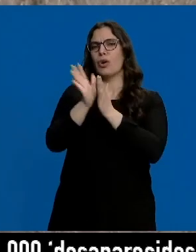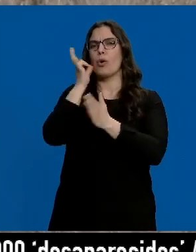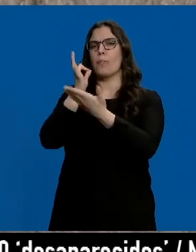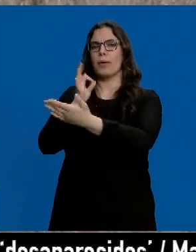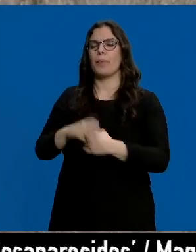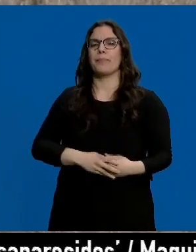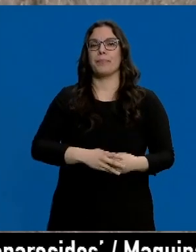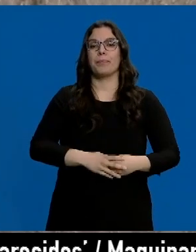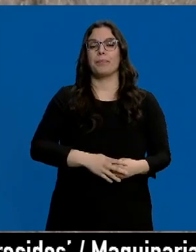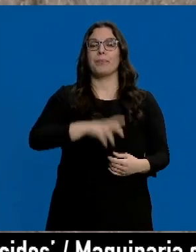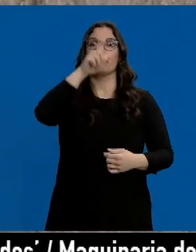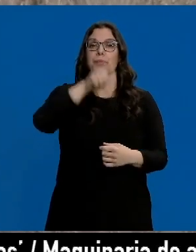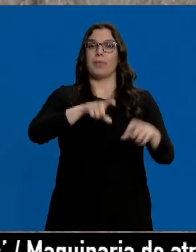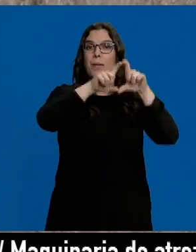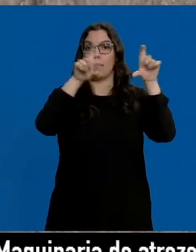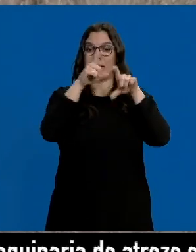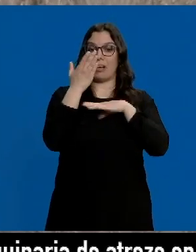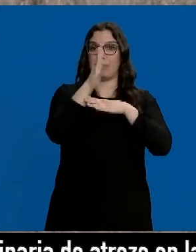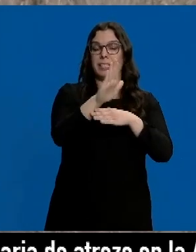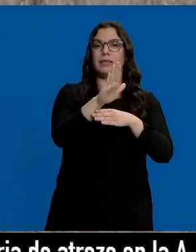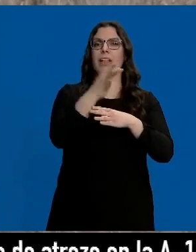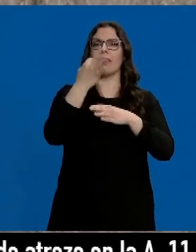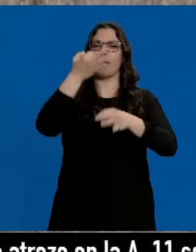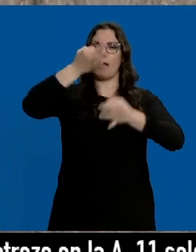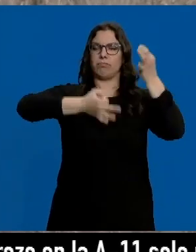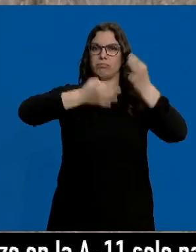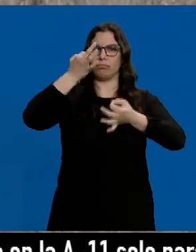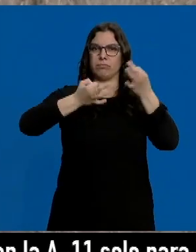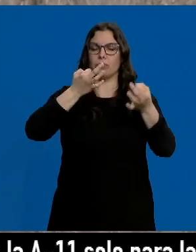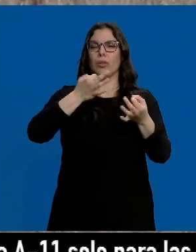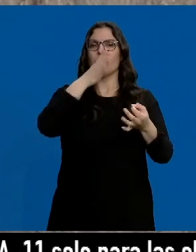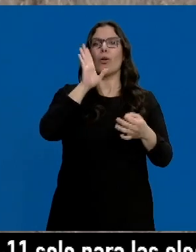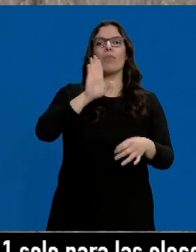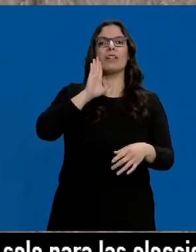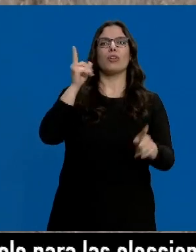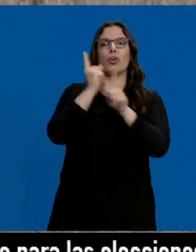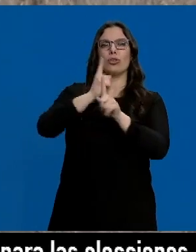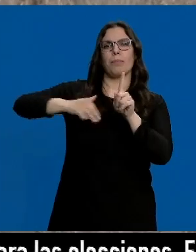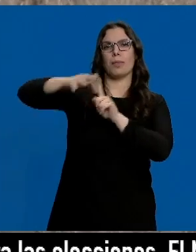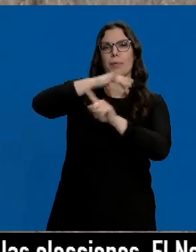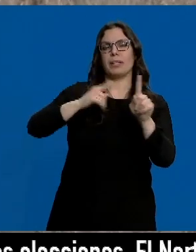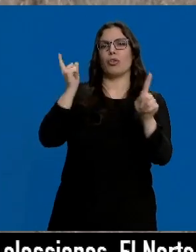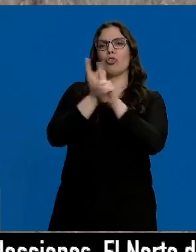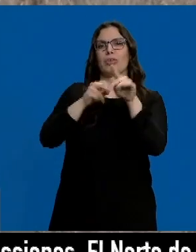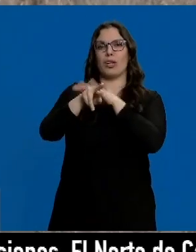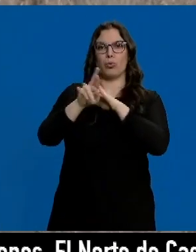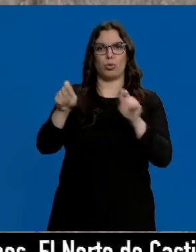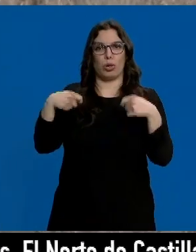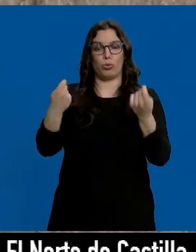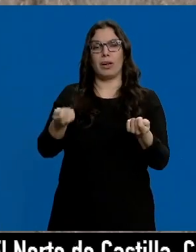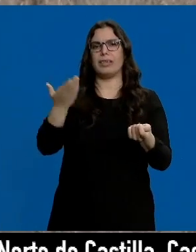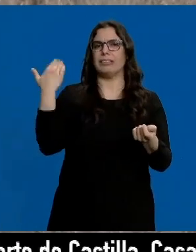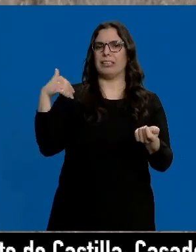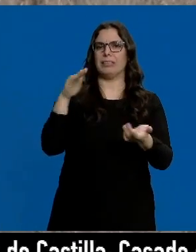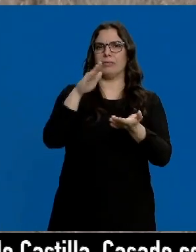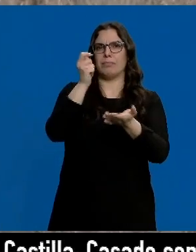El representante legal de la empresa tendrá que sentarse en el banquillo por un presunto delito contra el medio ambiente y contra los recursos naturales y ya tuvo